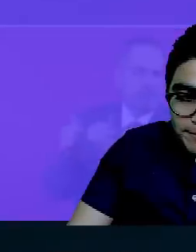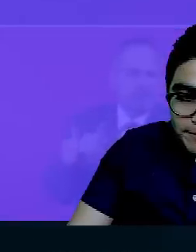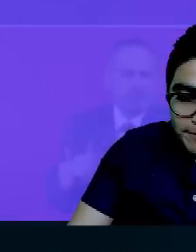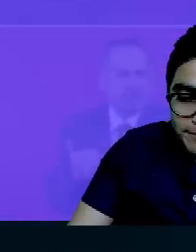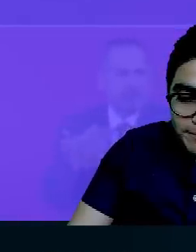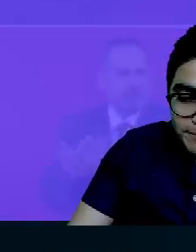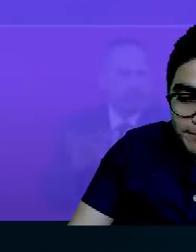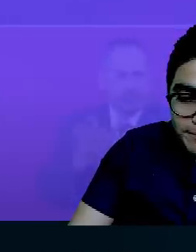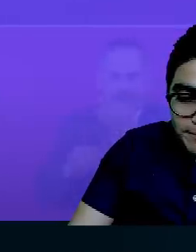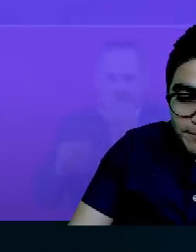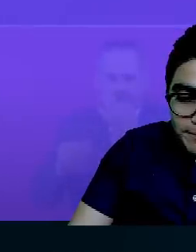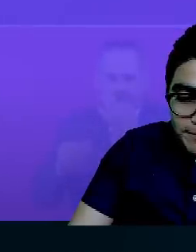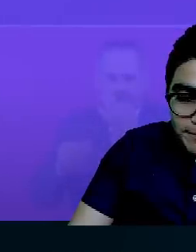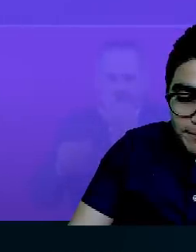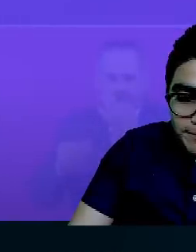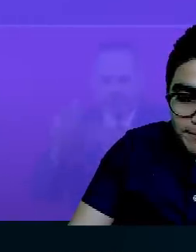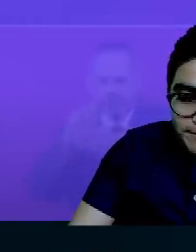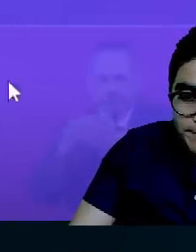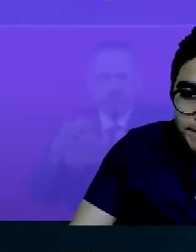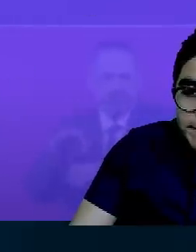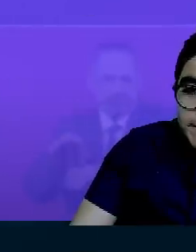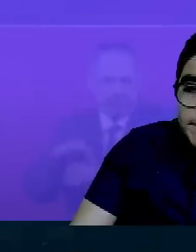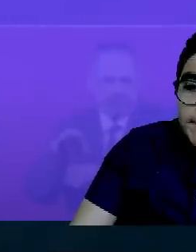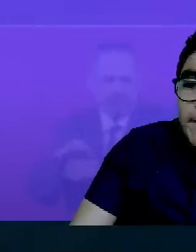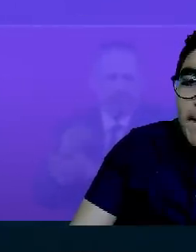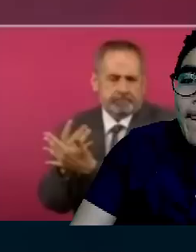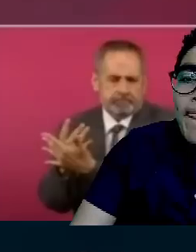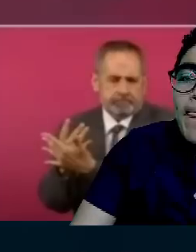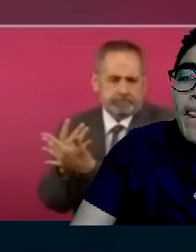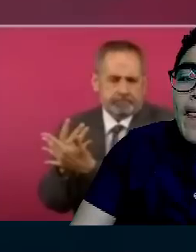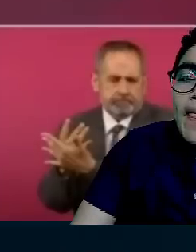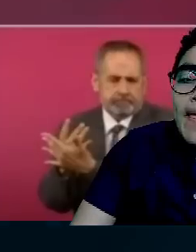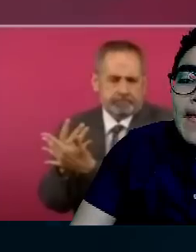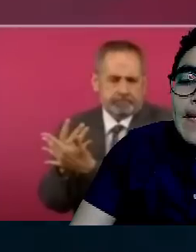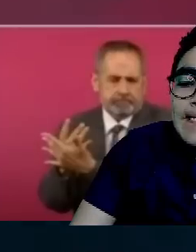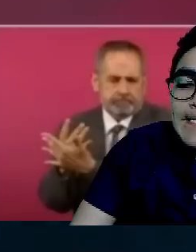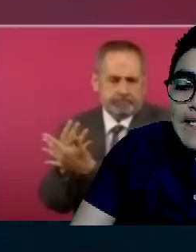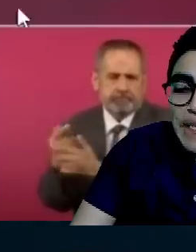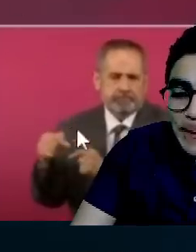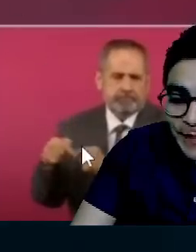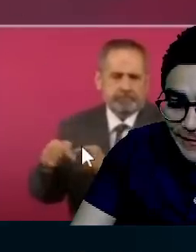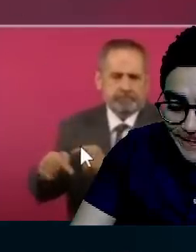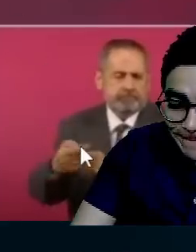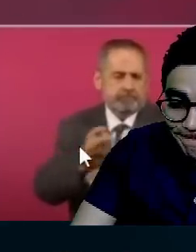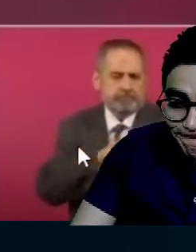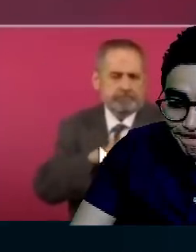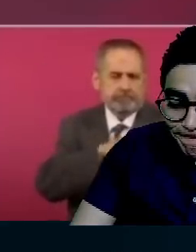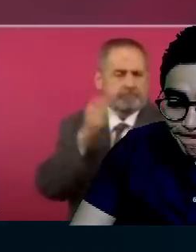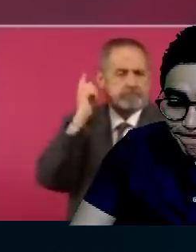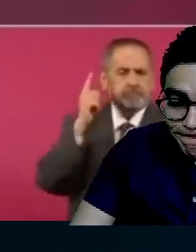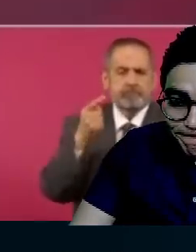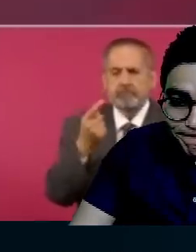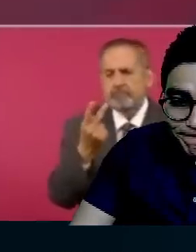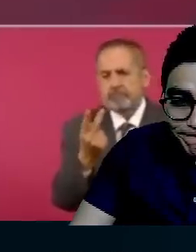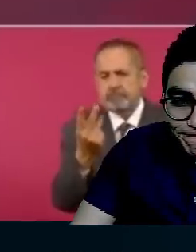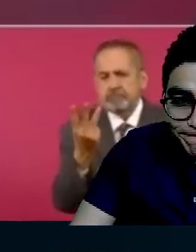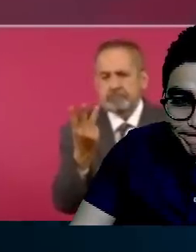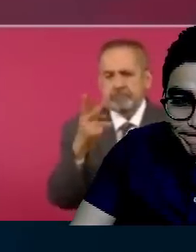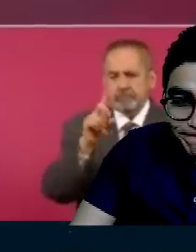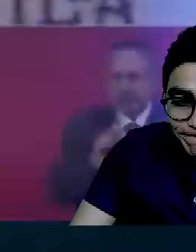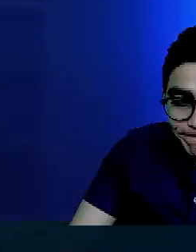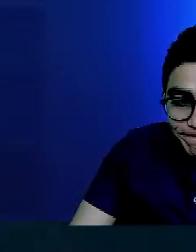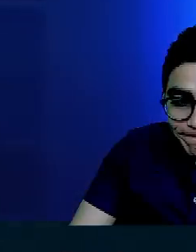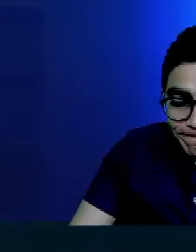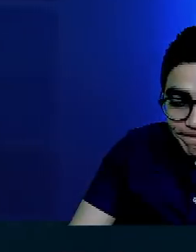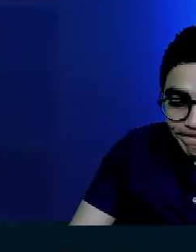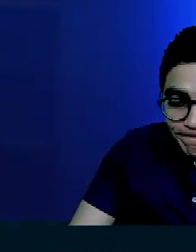los máximos niveles de los servidores públicos de un estado, sean jueces, desde luego